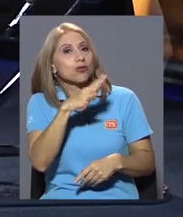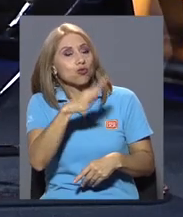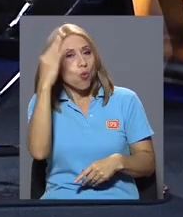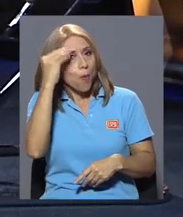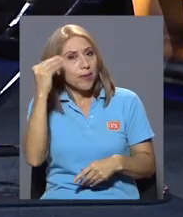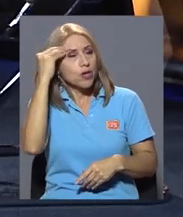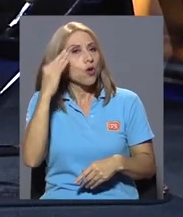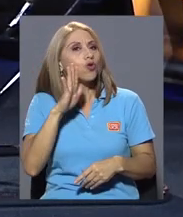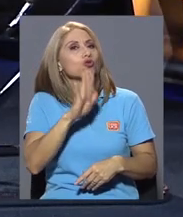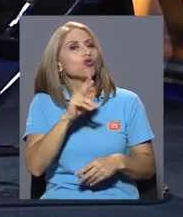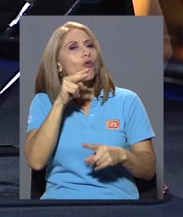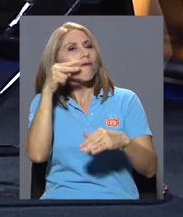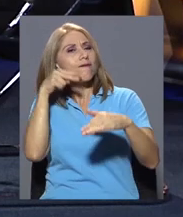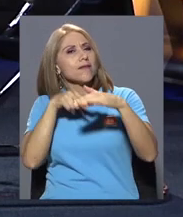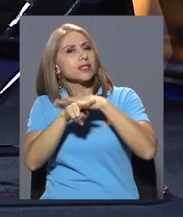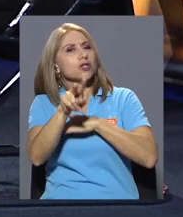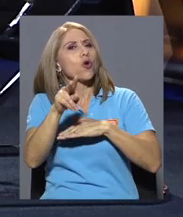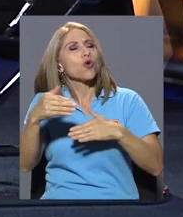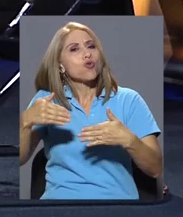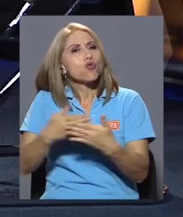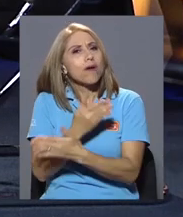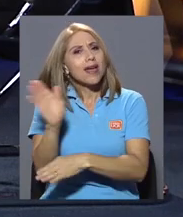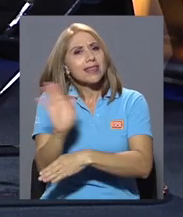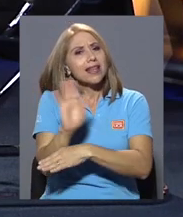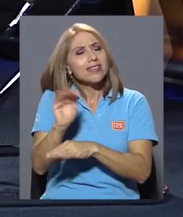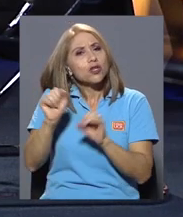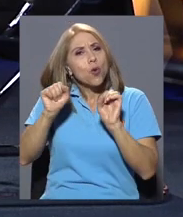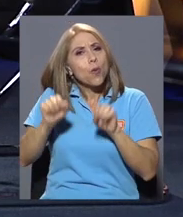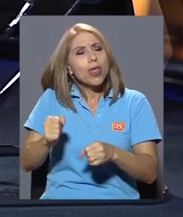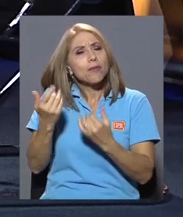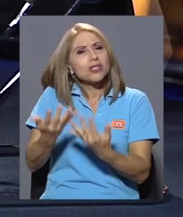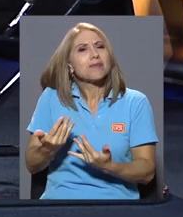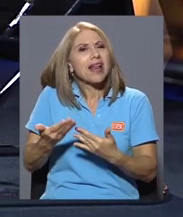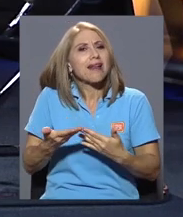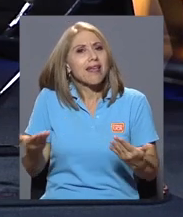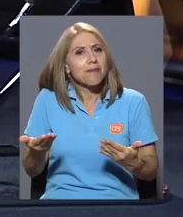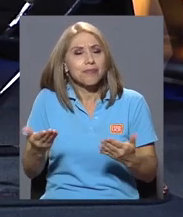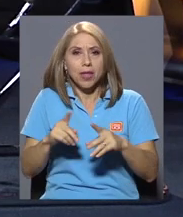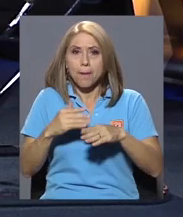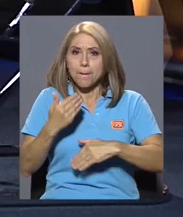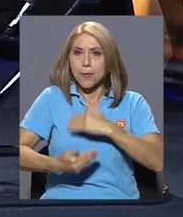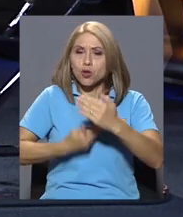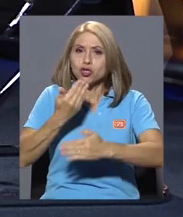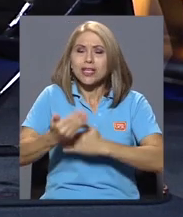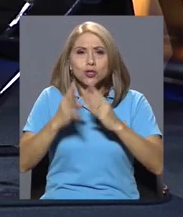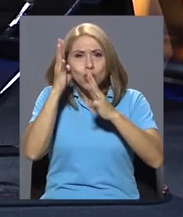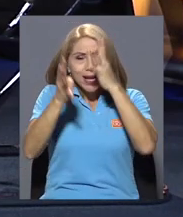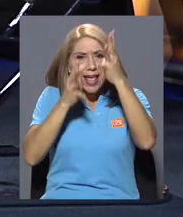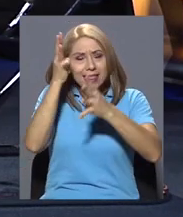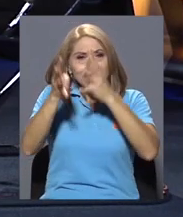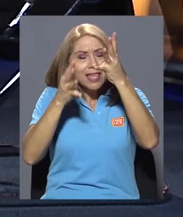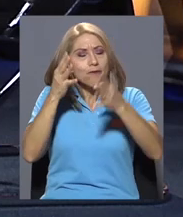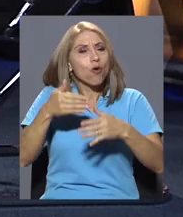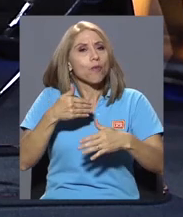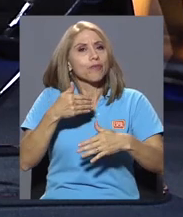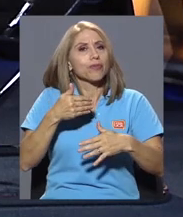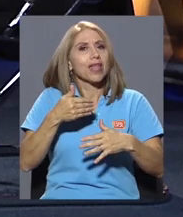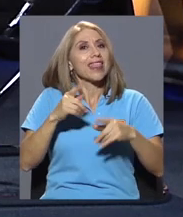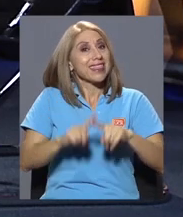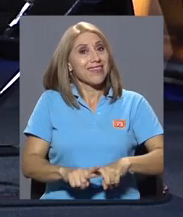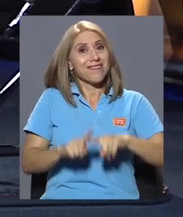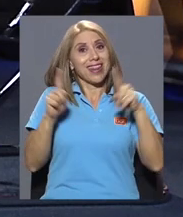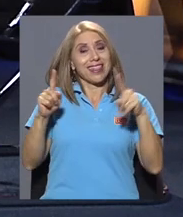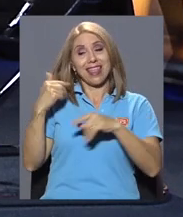respecto que podemos esperar de la nueva televisión qué diferencias tiene el proceso creativo del proceso tradicional